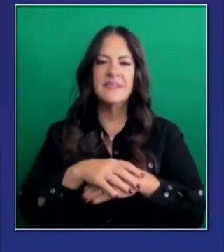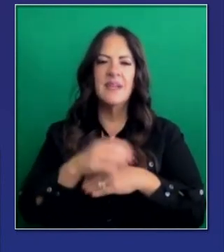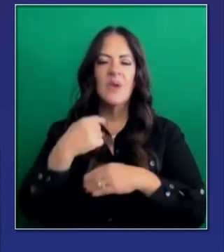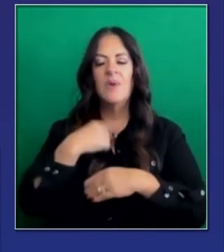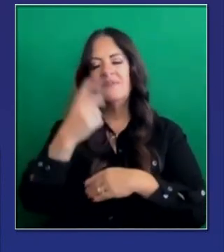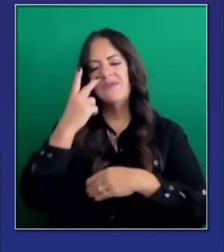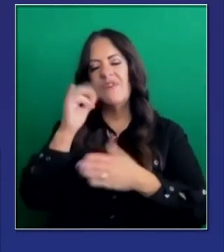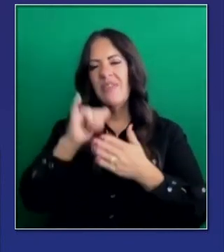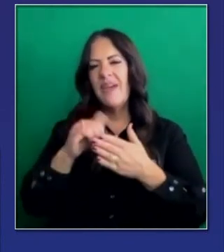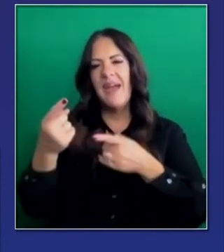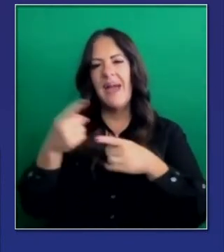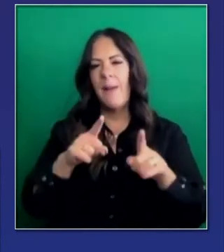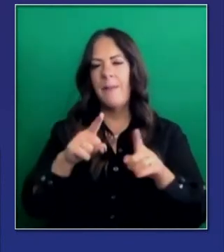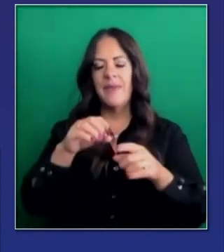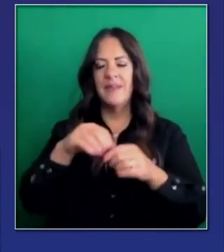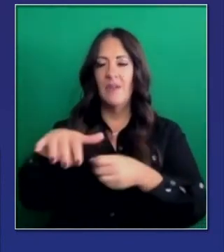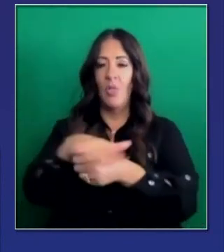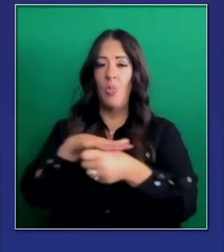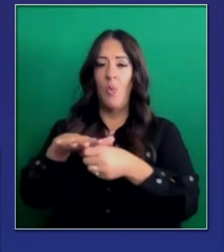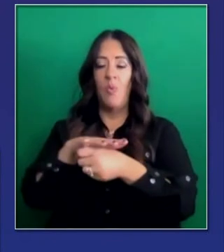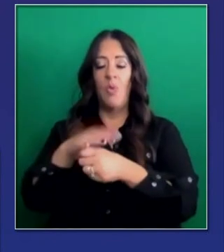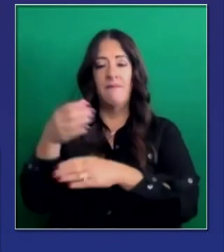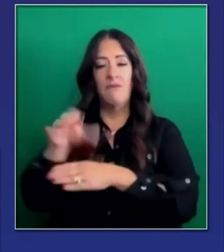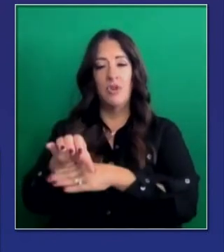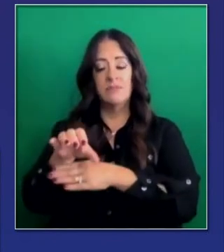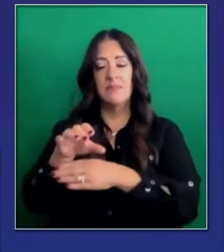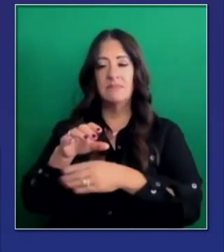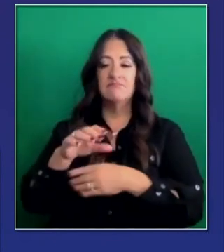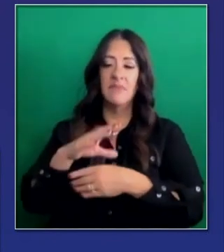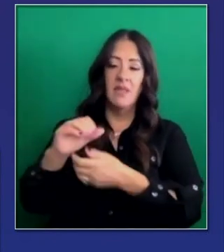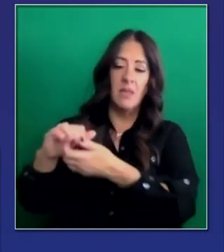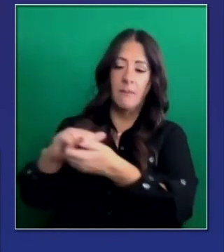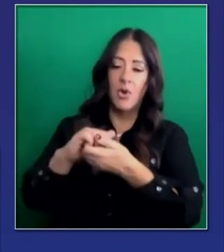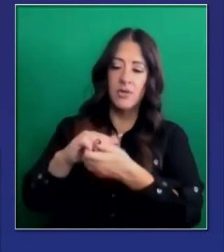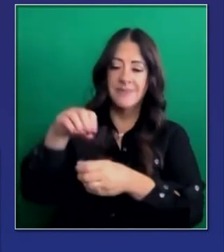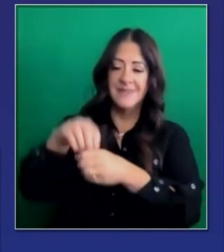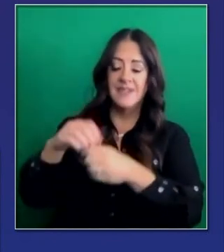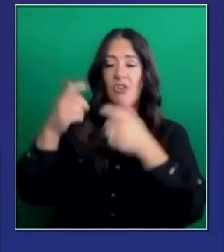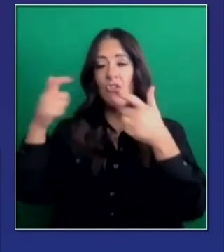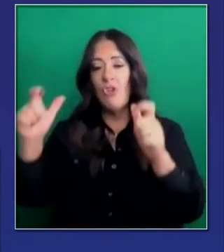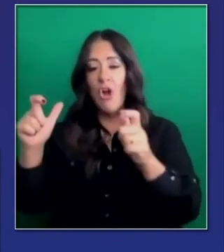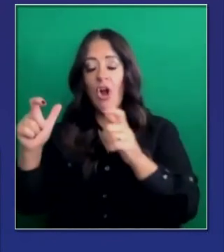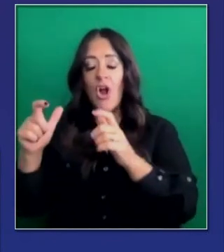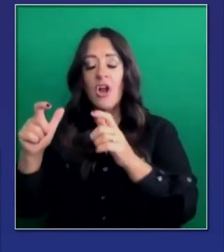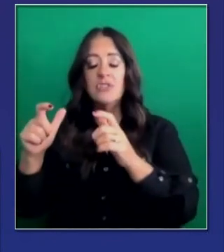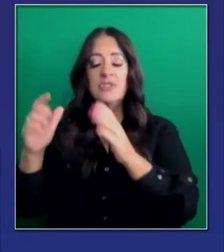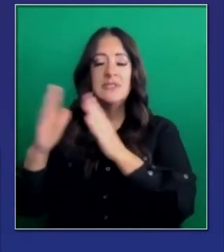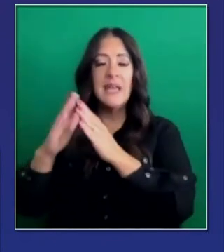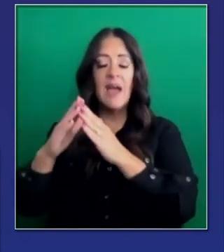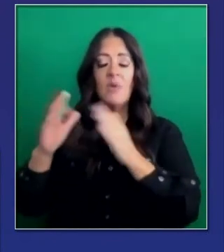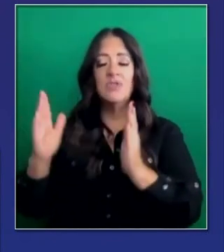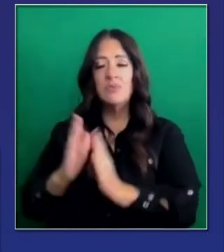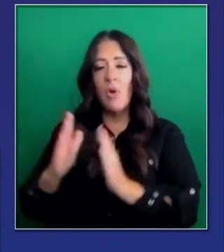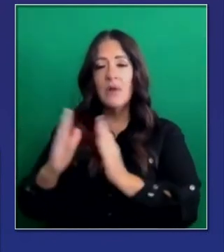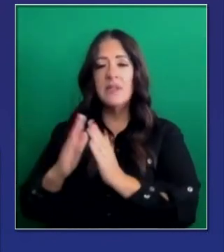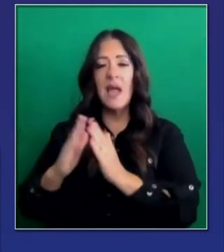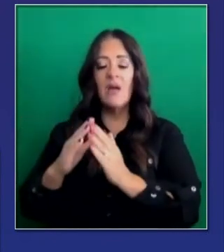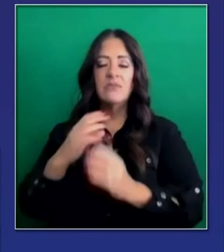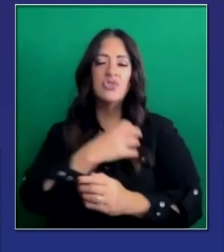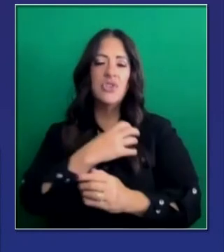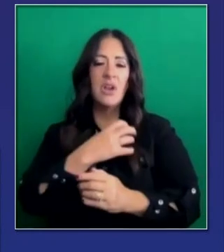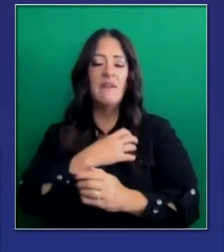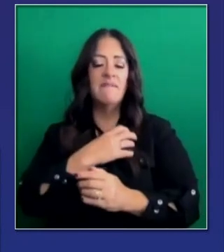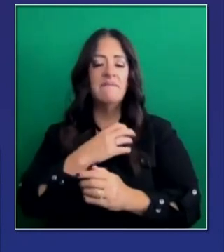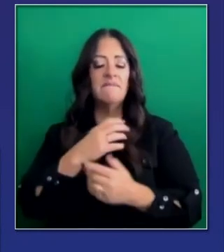lo hemos visto también en los oficiales de la ley locales en pequeños condados con los alguaciles a